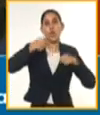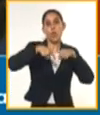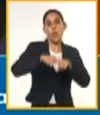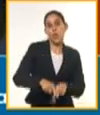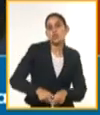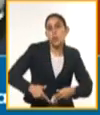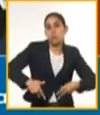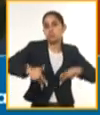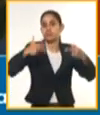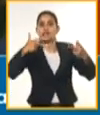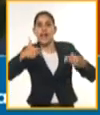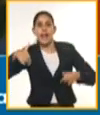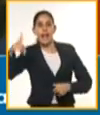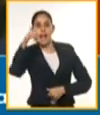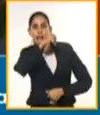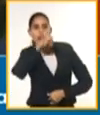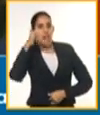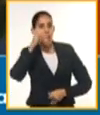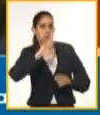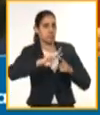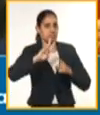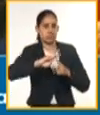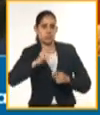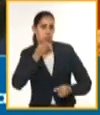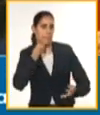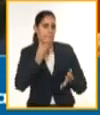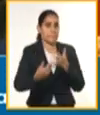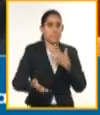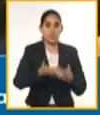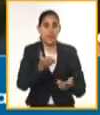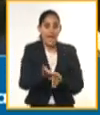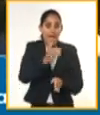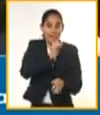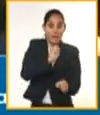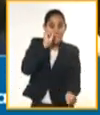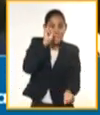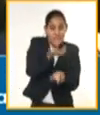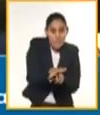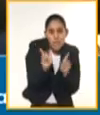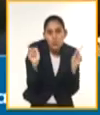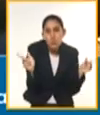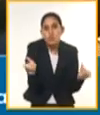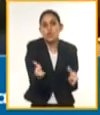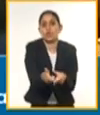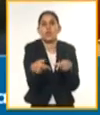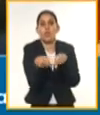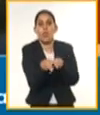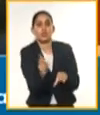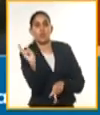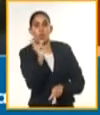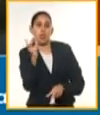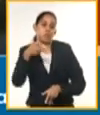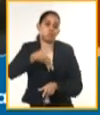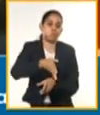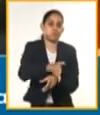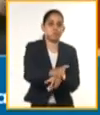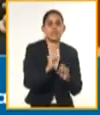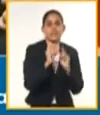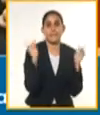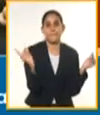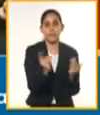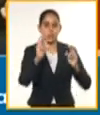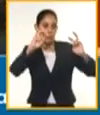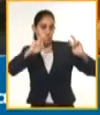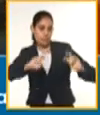de televisión. Y esto ha ocurrido antes incluso de que empezase la reunión entre ellos. En cuanto han entrado al despacho Oval y se han sentado, en